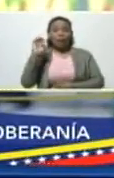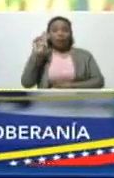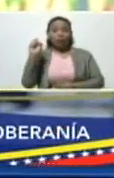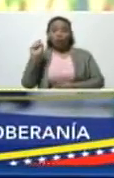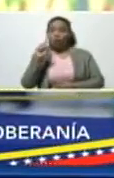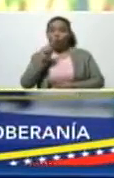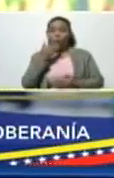nada.